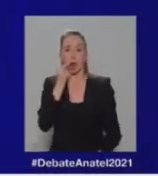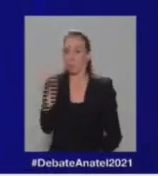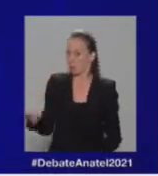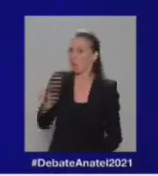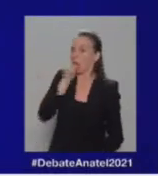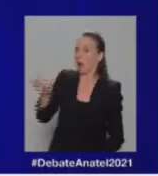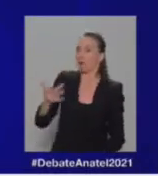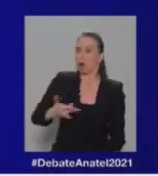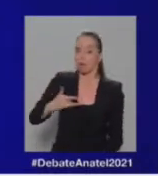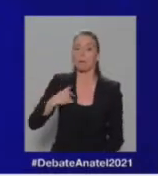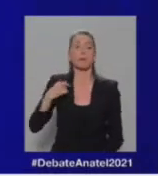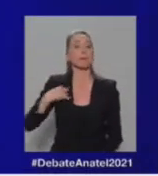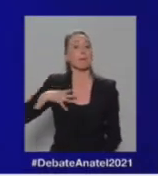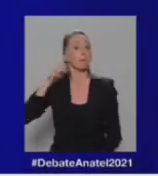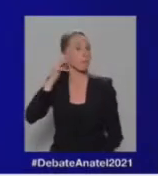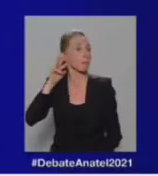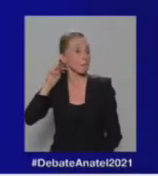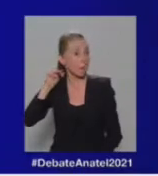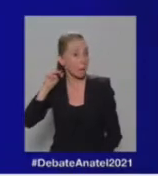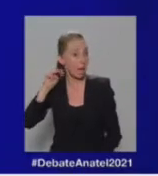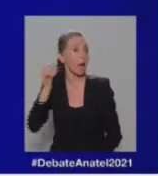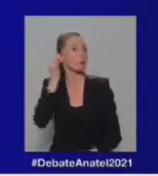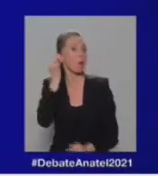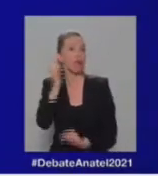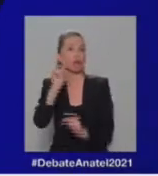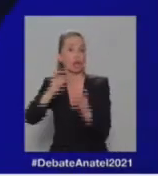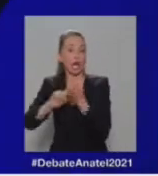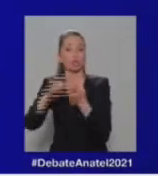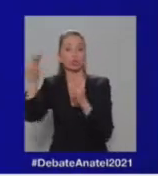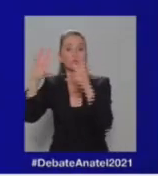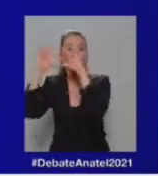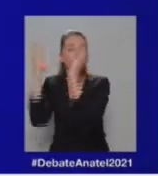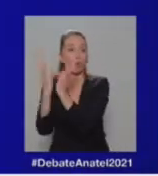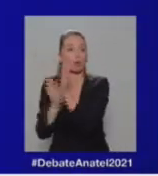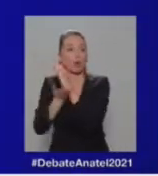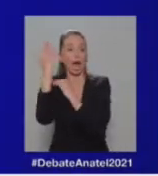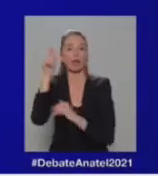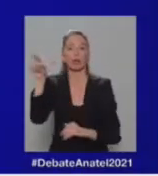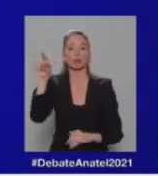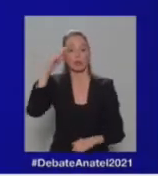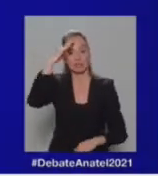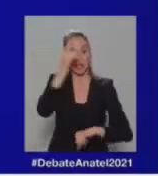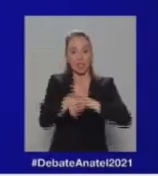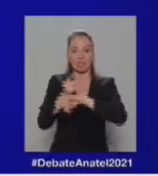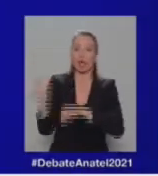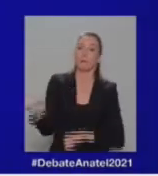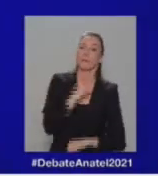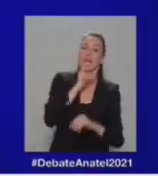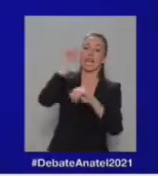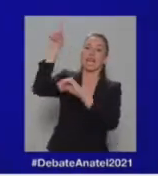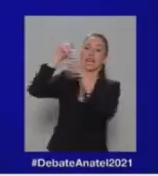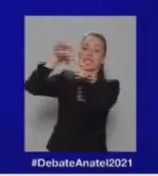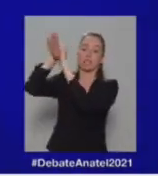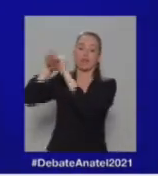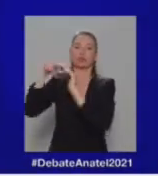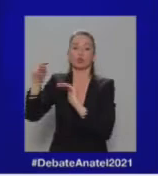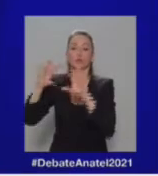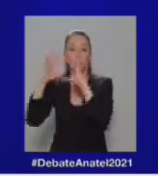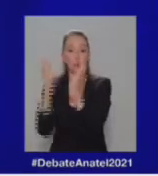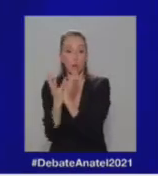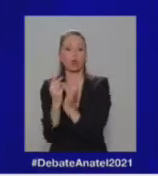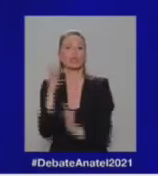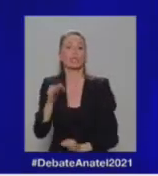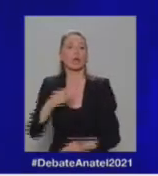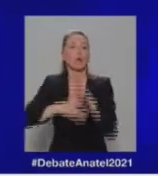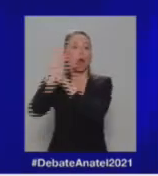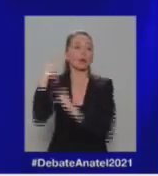el COVID-19, y sin fecha de regreso, no sabemos si irá a regresar en algún momento, Gabriel Boric, de Apruebo Dignidad, José